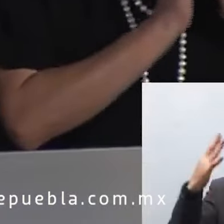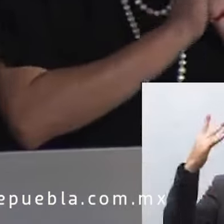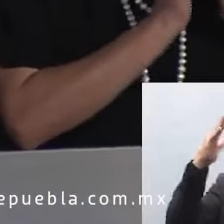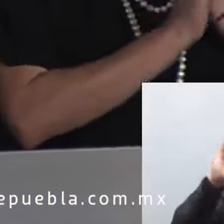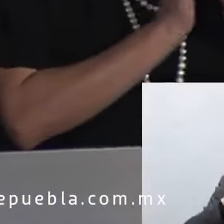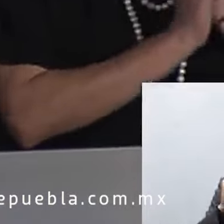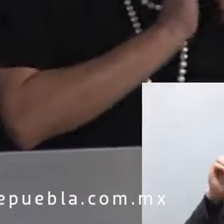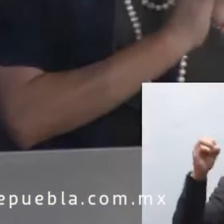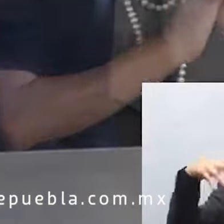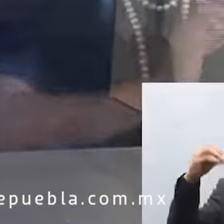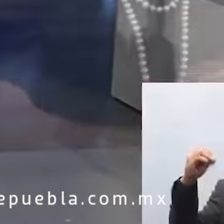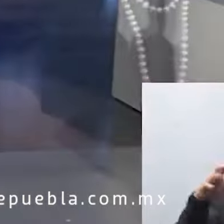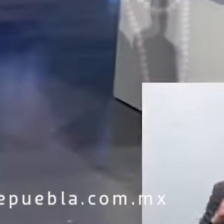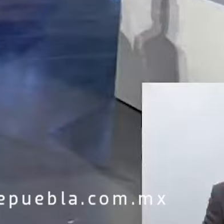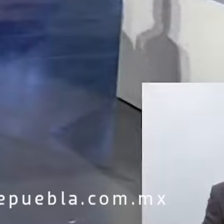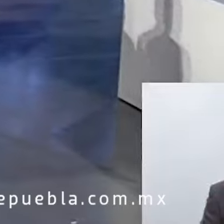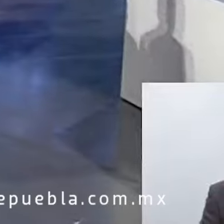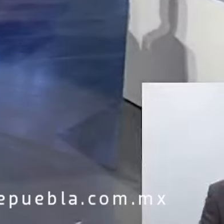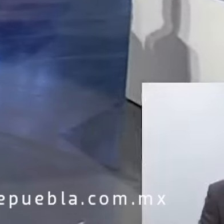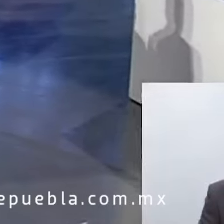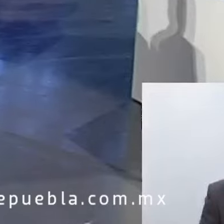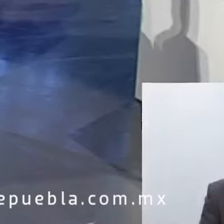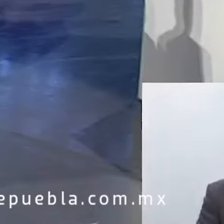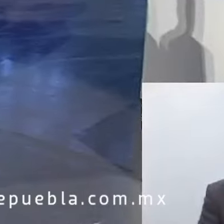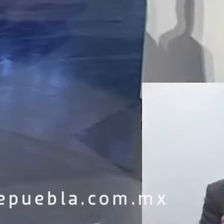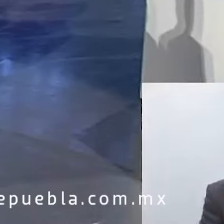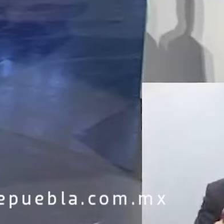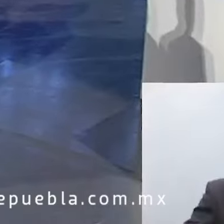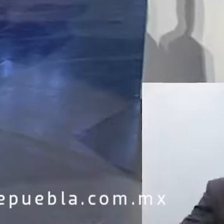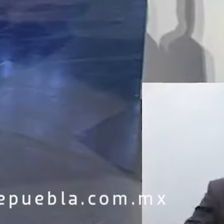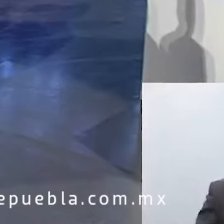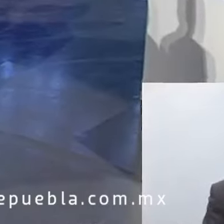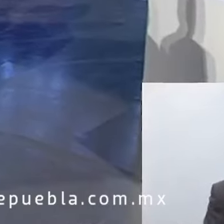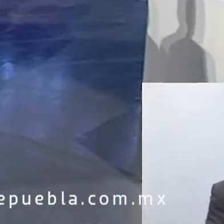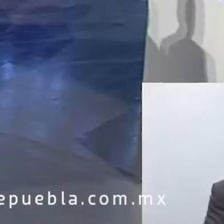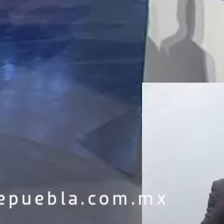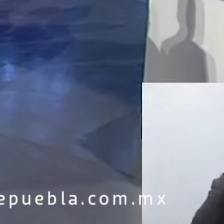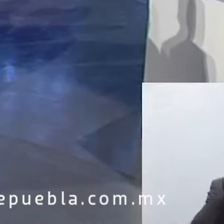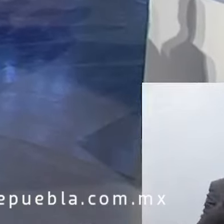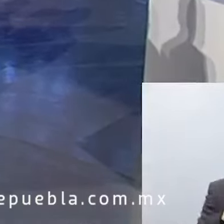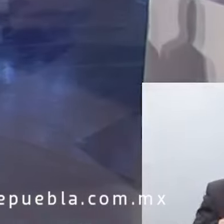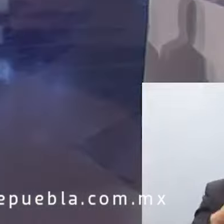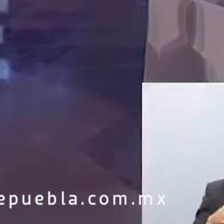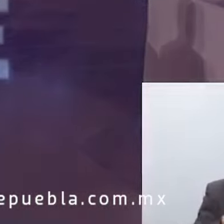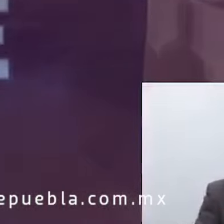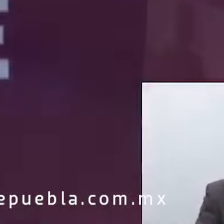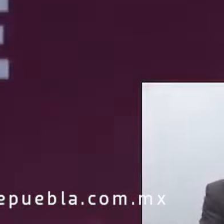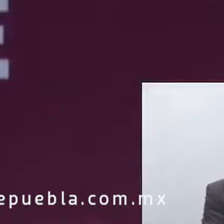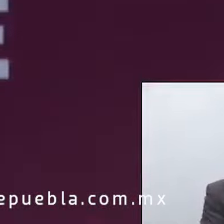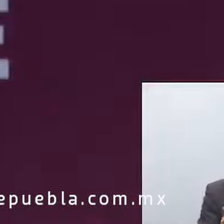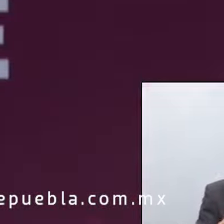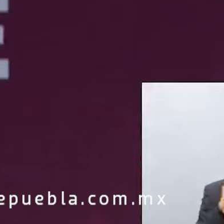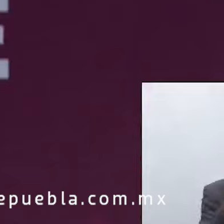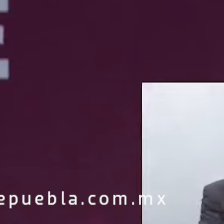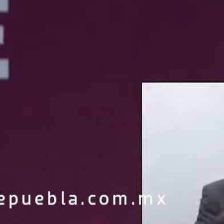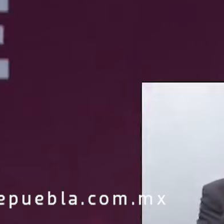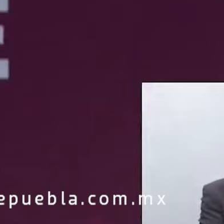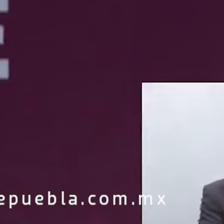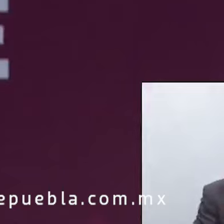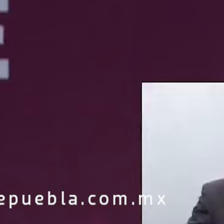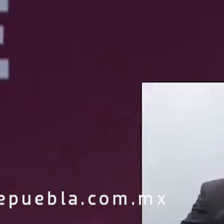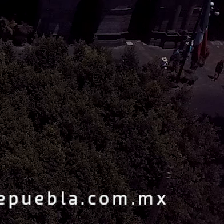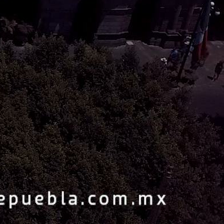nuevo alcalde de la ciudad también se comprometió a mejorar la infraestructura de las colonias más olvidadas, con un programa de pavimentación y la